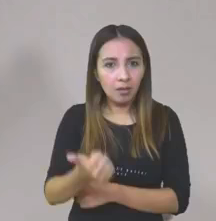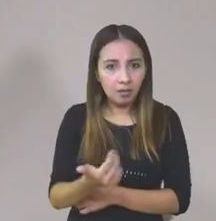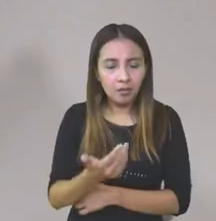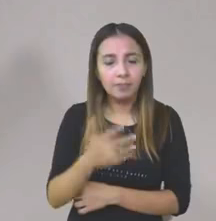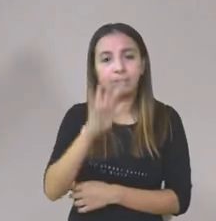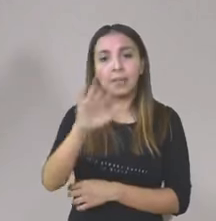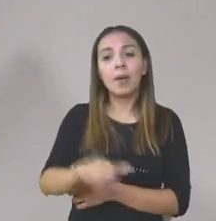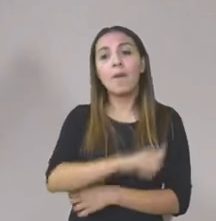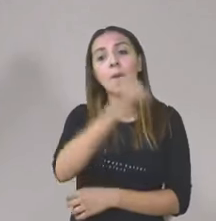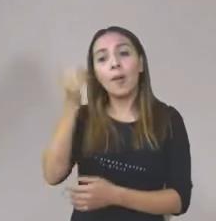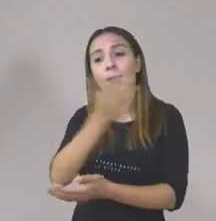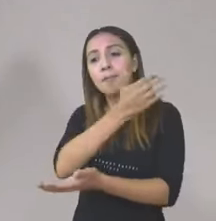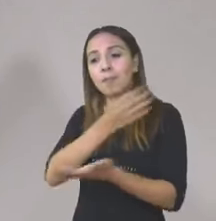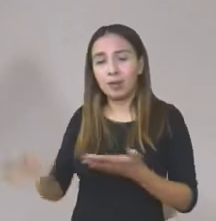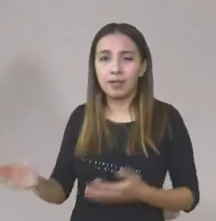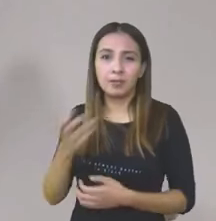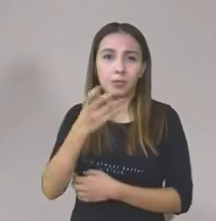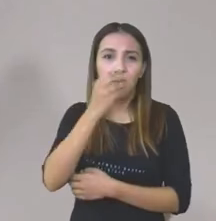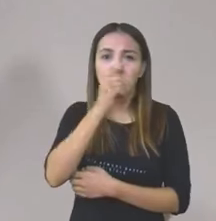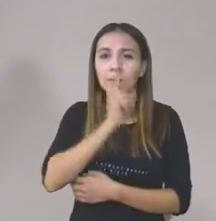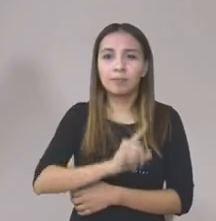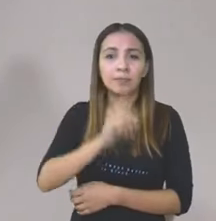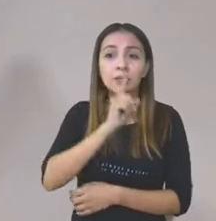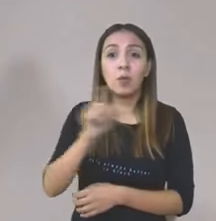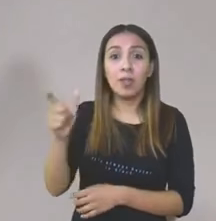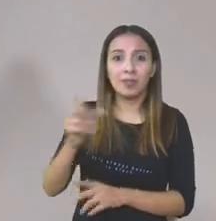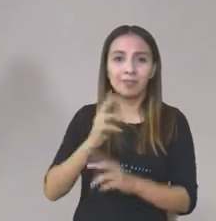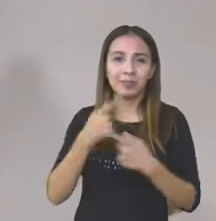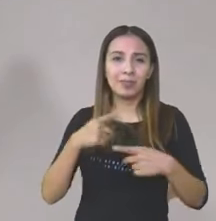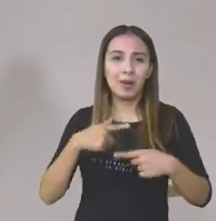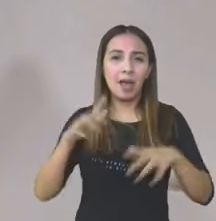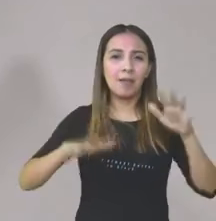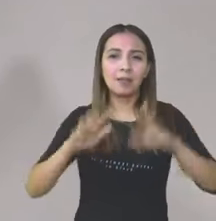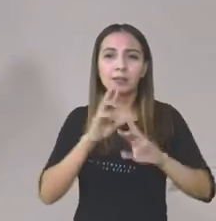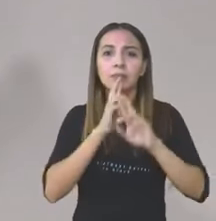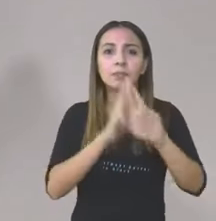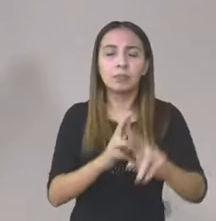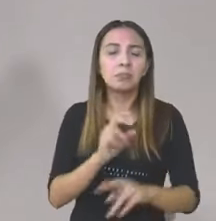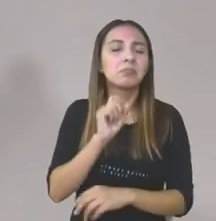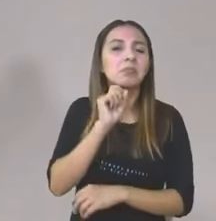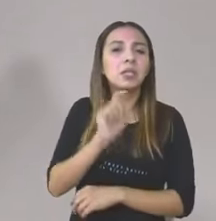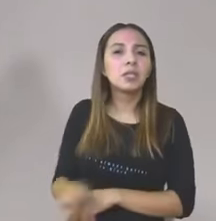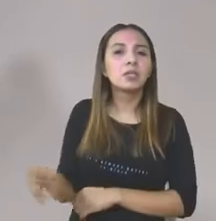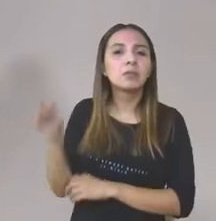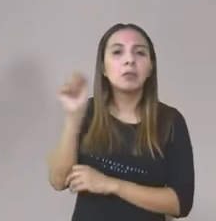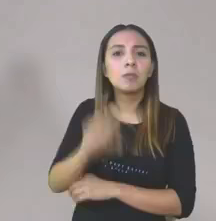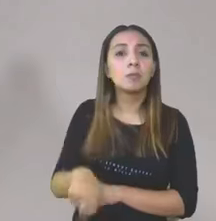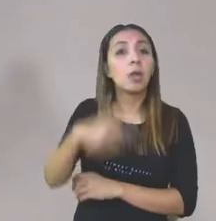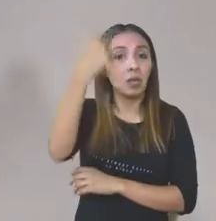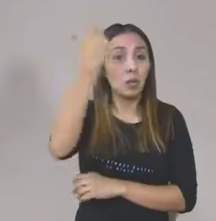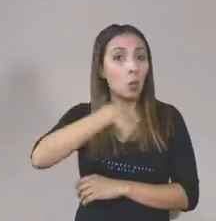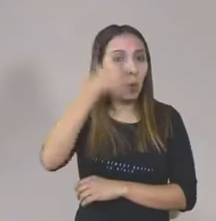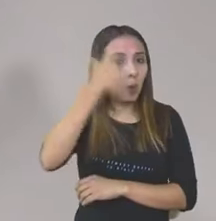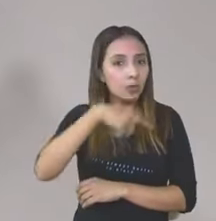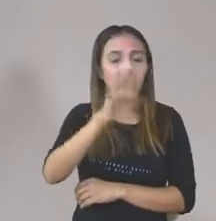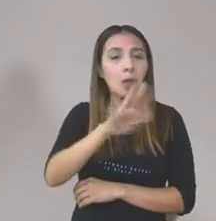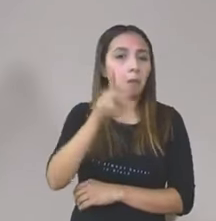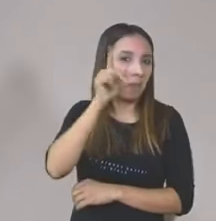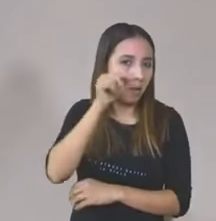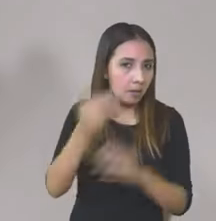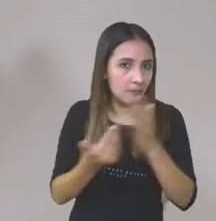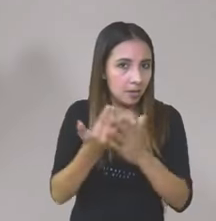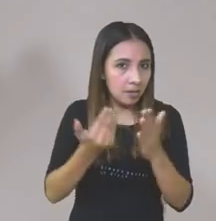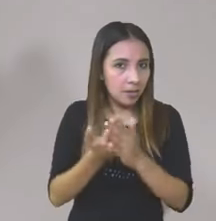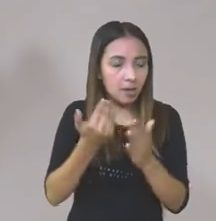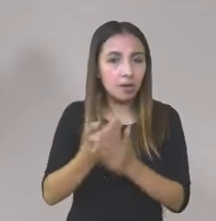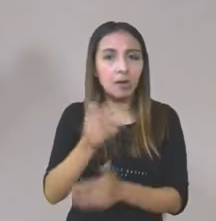quienes responden cuando llegan a responder, en el sentido de que dicen lo mismo, por la noche, mañana por la mañana